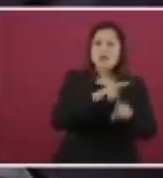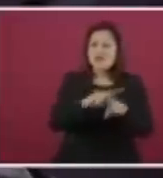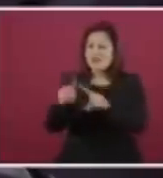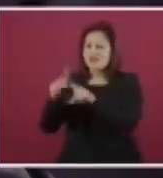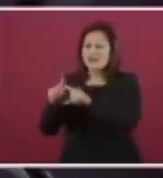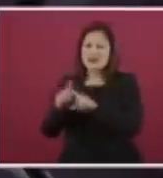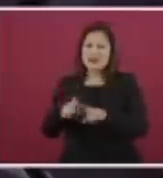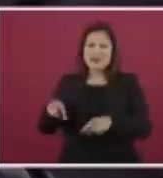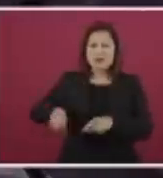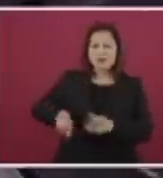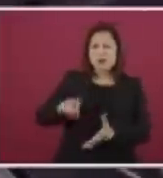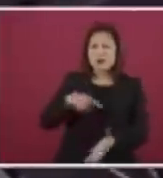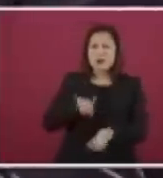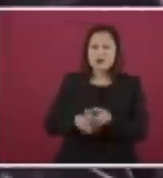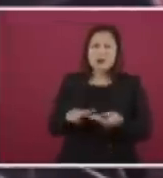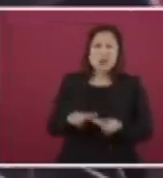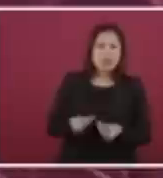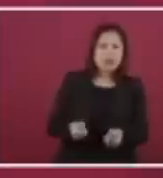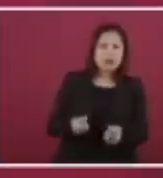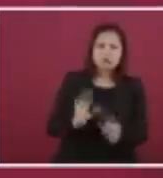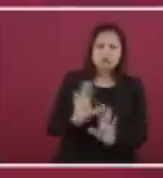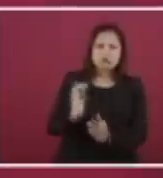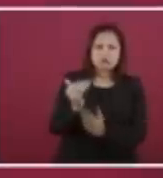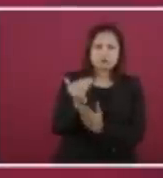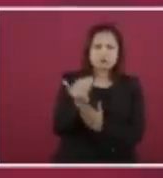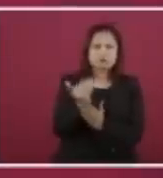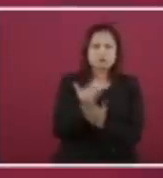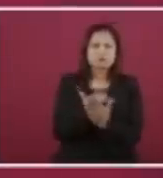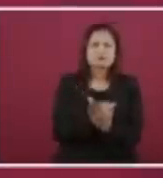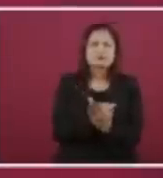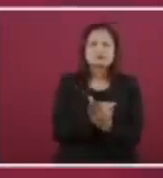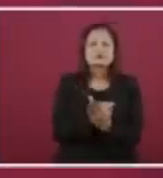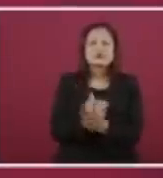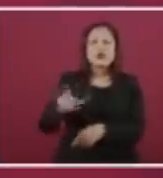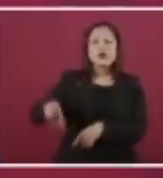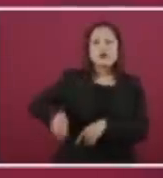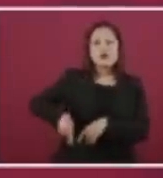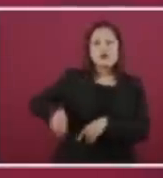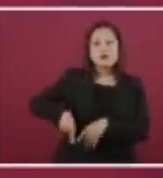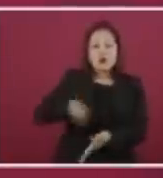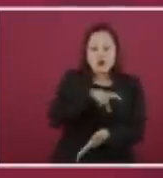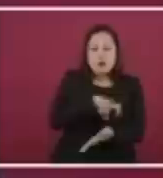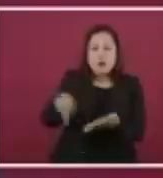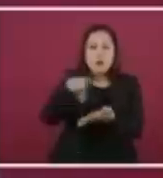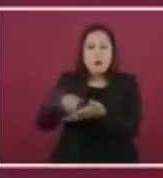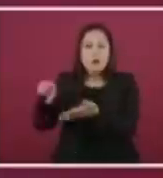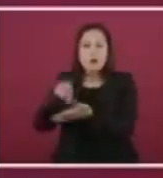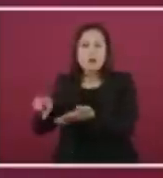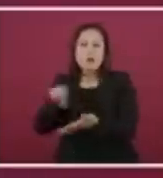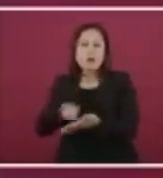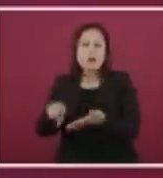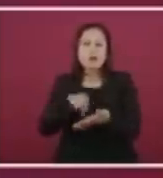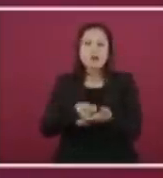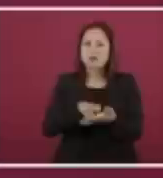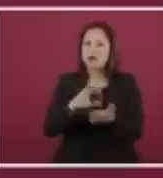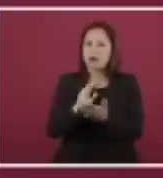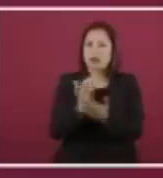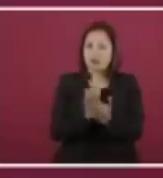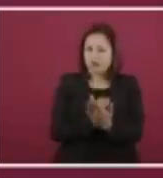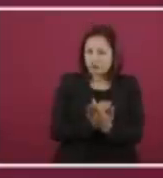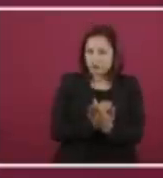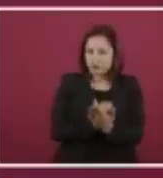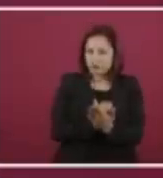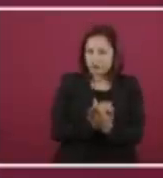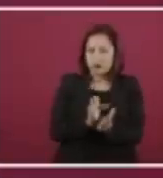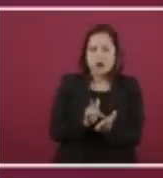gobierno. Tenemos que reducir el costo del gobierno a la sociedad, al pueblo,